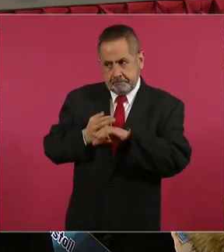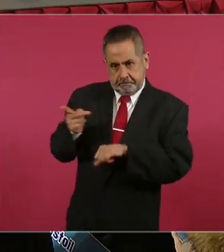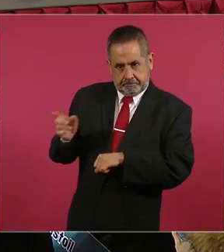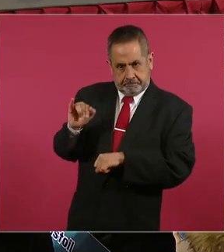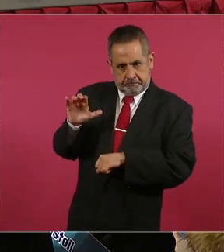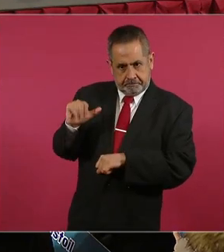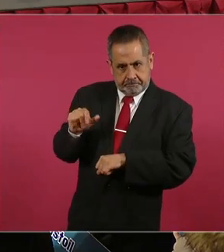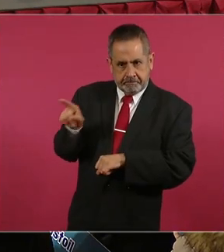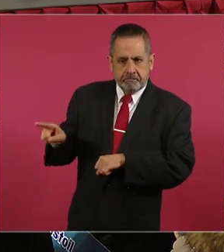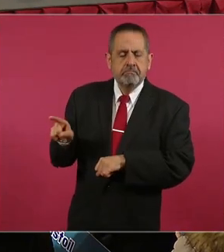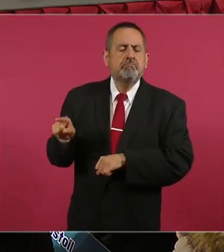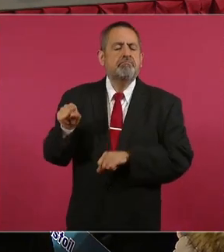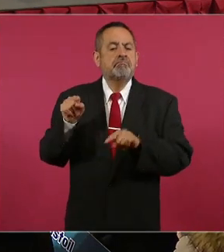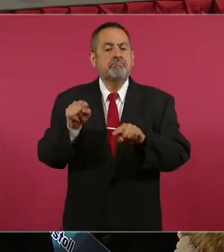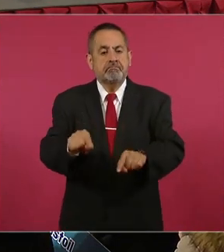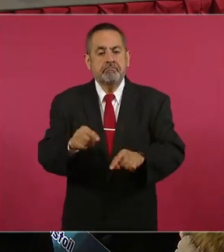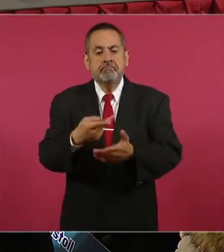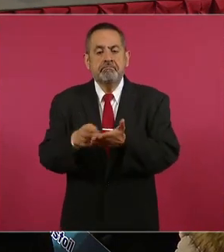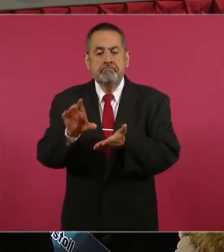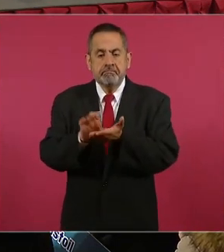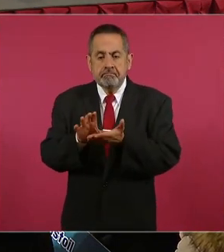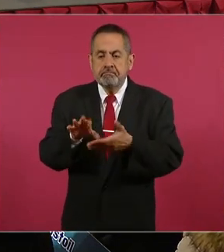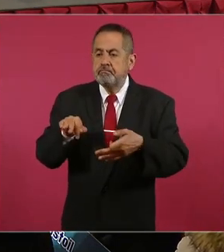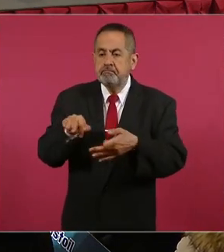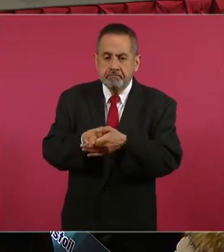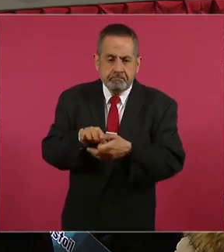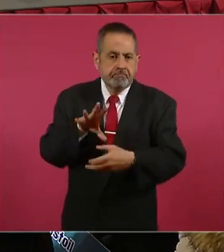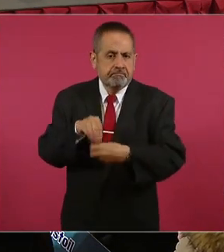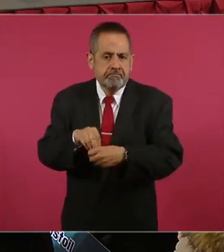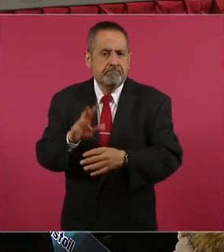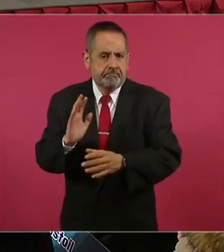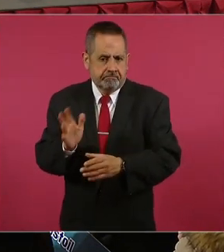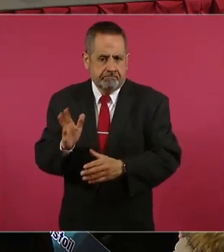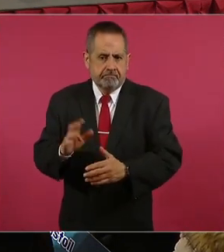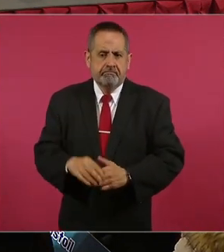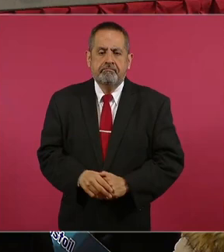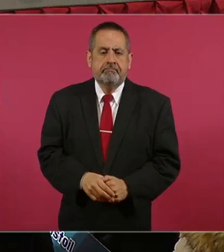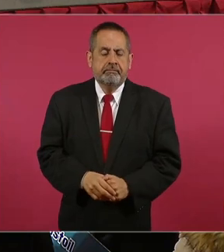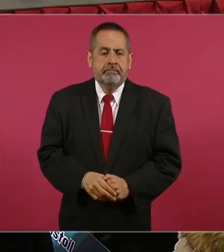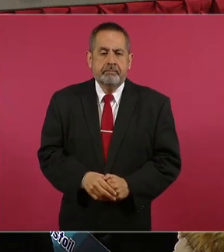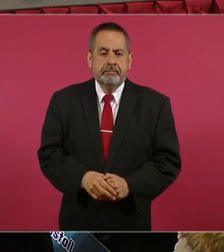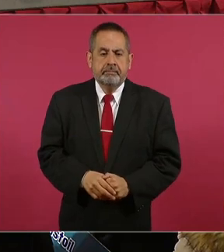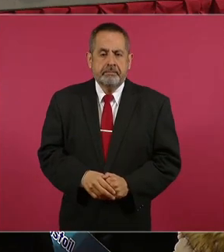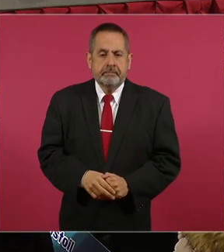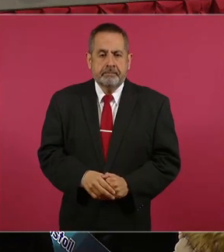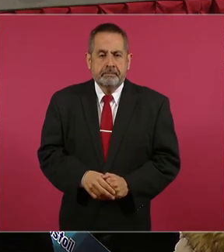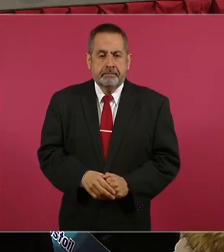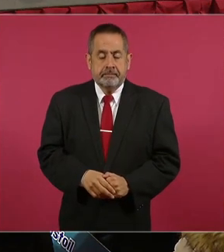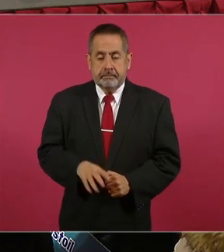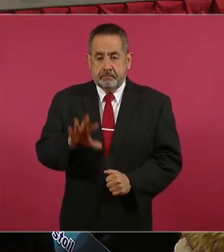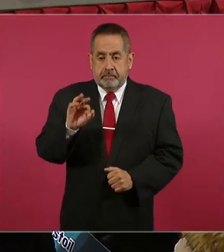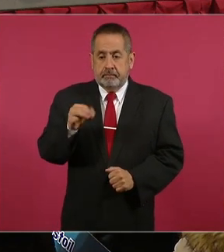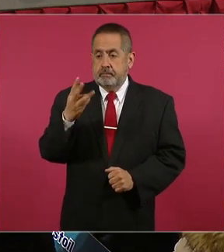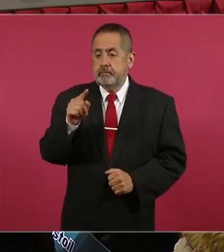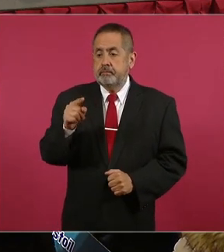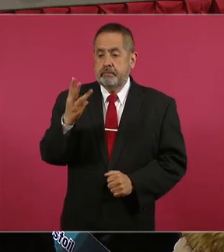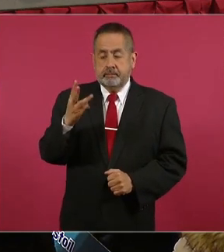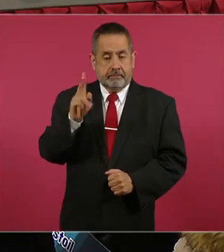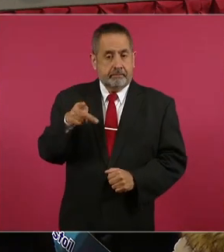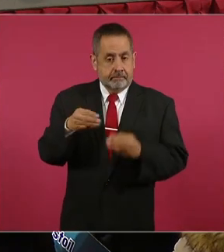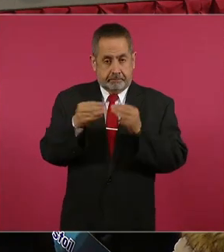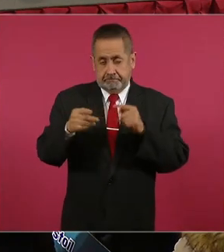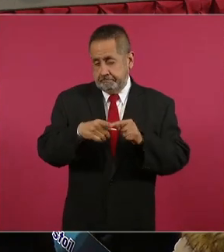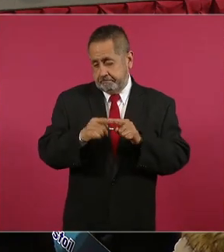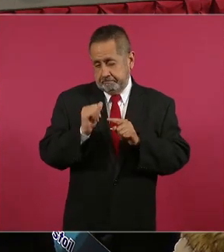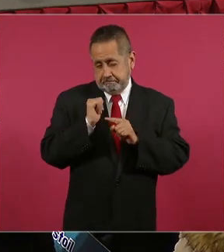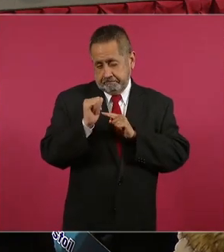además de la estación Playa del Carmen. Por lo que se refiere a los 43.3 kilómetros de